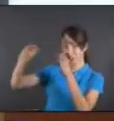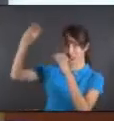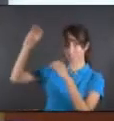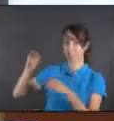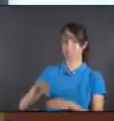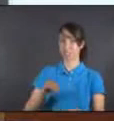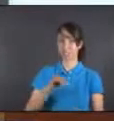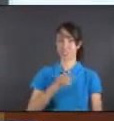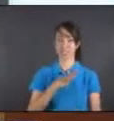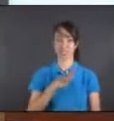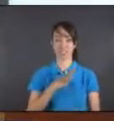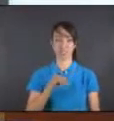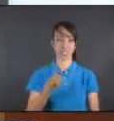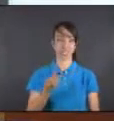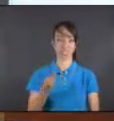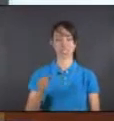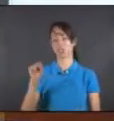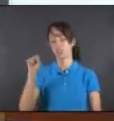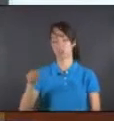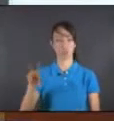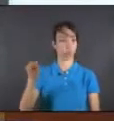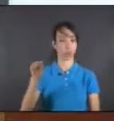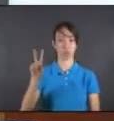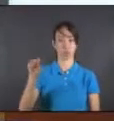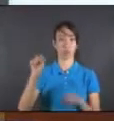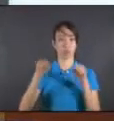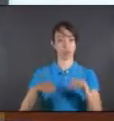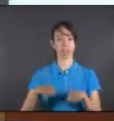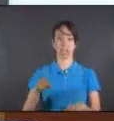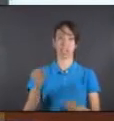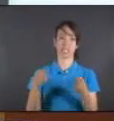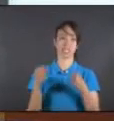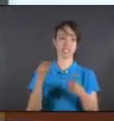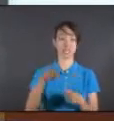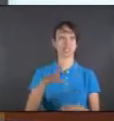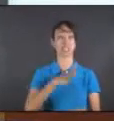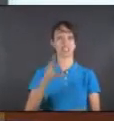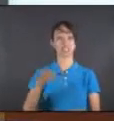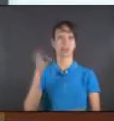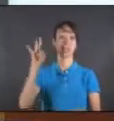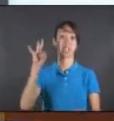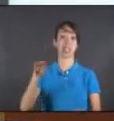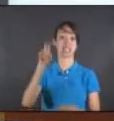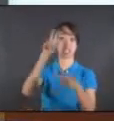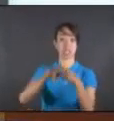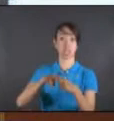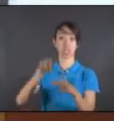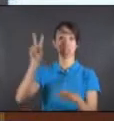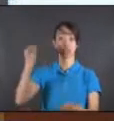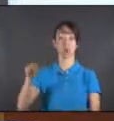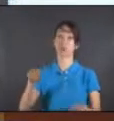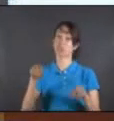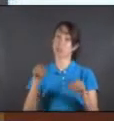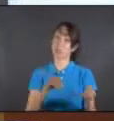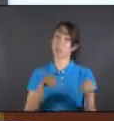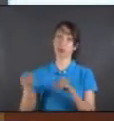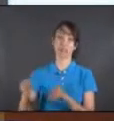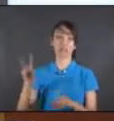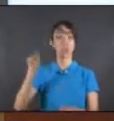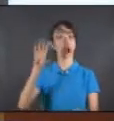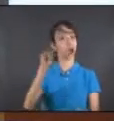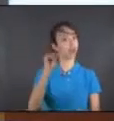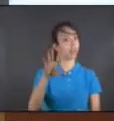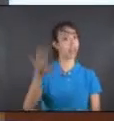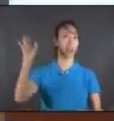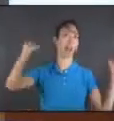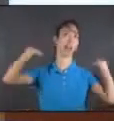pidieron hacer. Y dice, no, ni siquiera eso. Y entonces, y predique sentado y no se mueva y